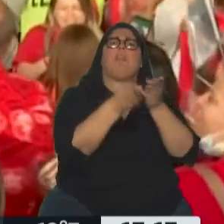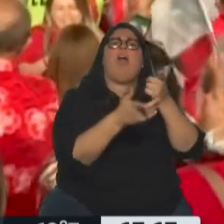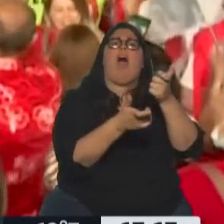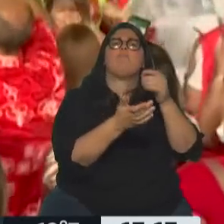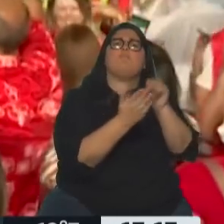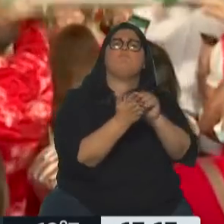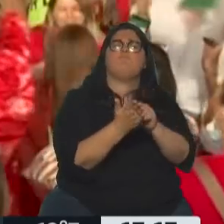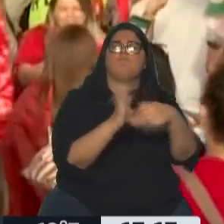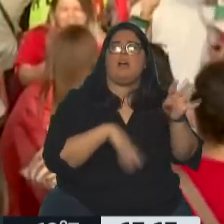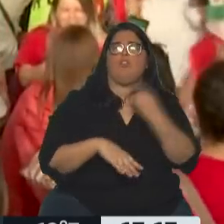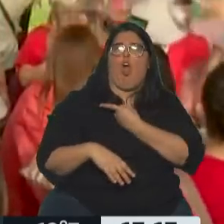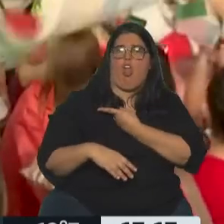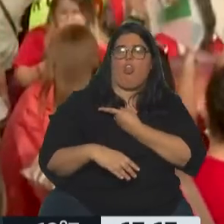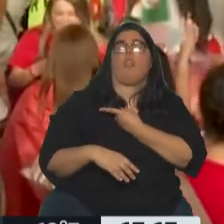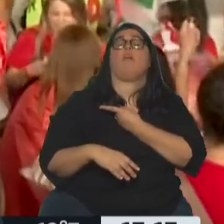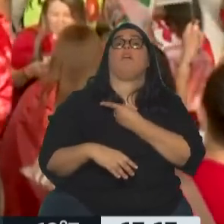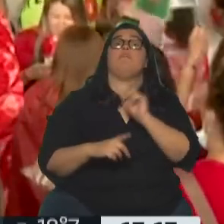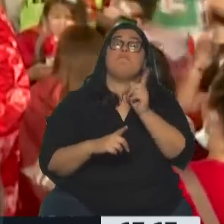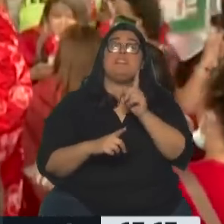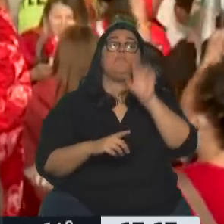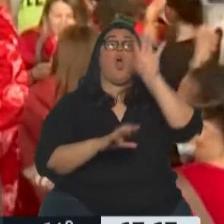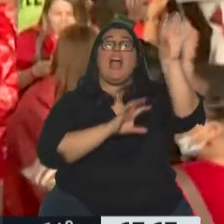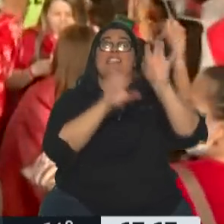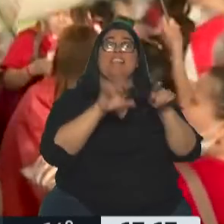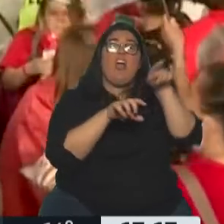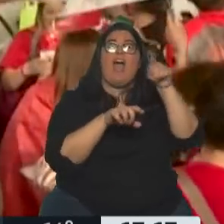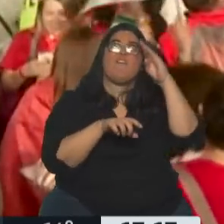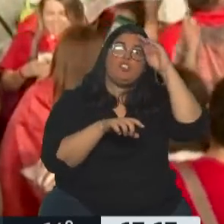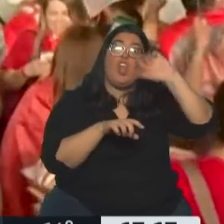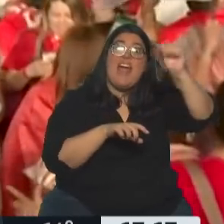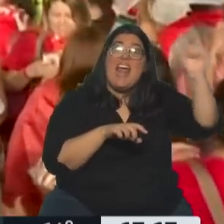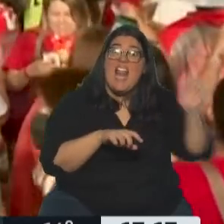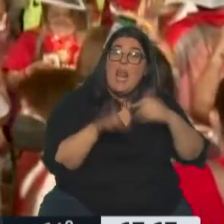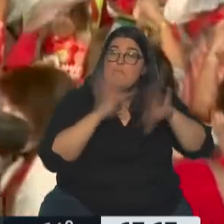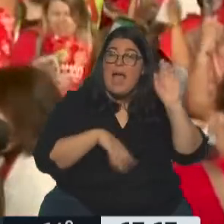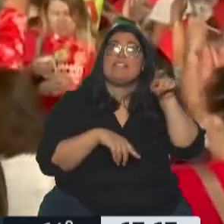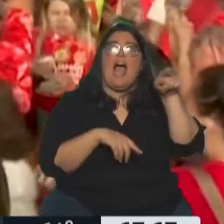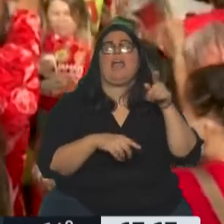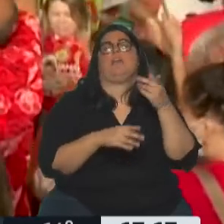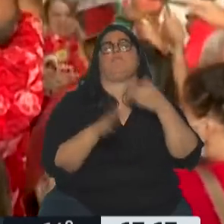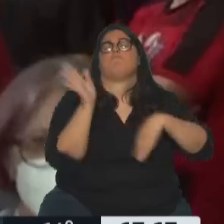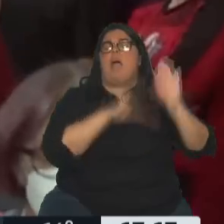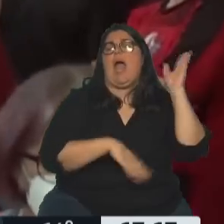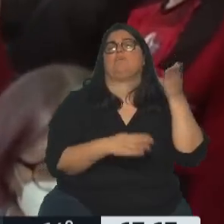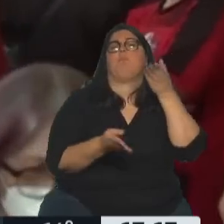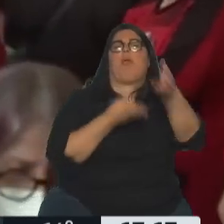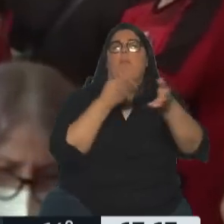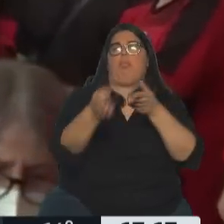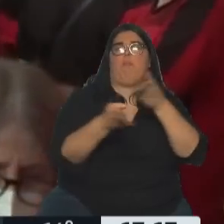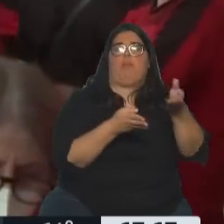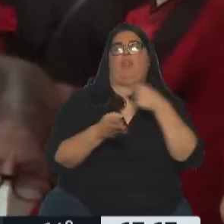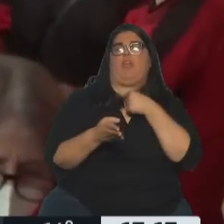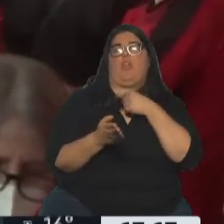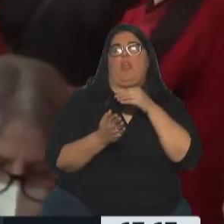Y bueno, el resultado es que en los estados donde ganó mayoritariamente Bolsonaro, es en los estados donde más hay este pedido, digamos. Algo